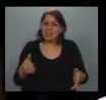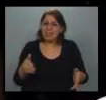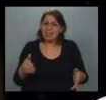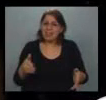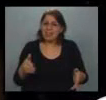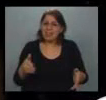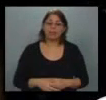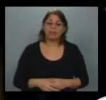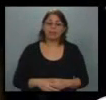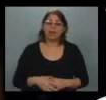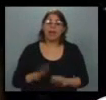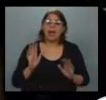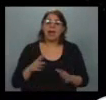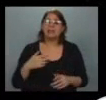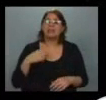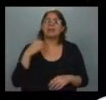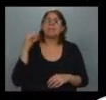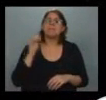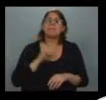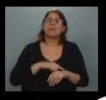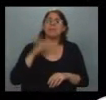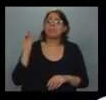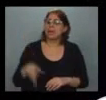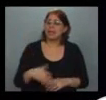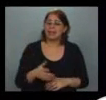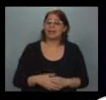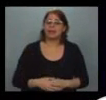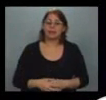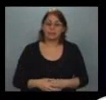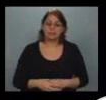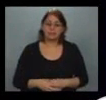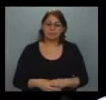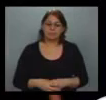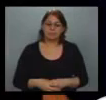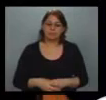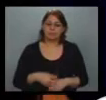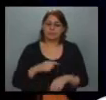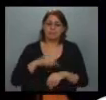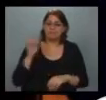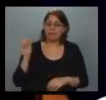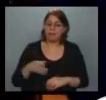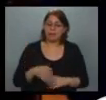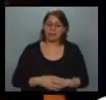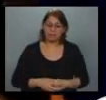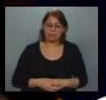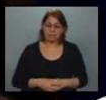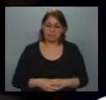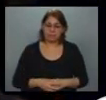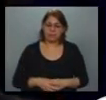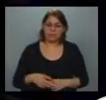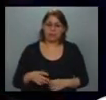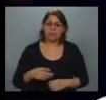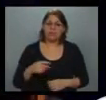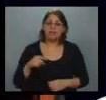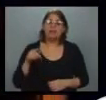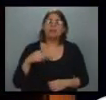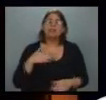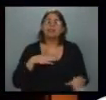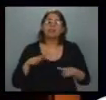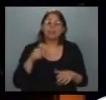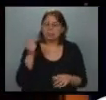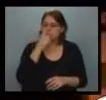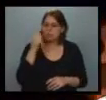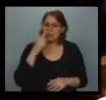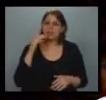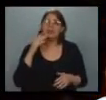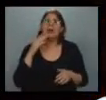van perdiendo minutos, se van perdiendo tiempo. Todo esto transcurrió en segundos, donde